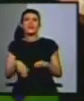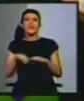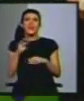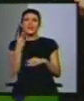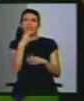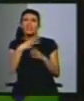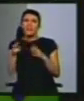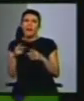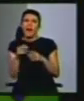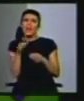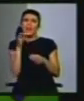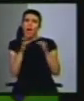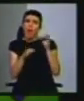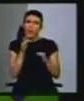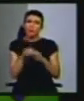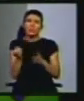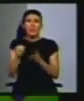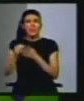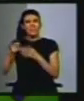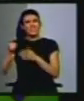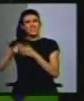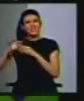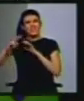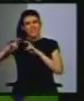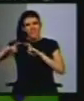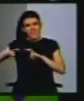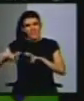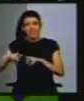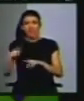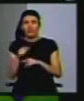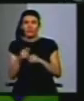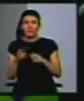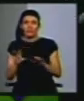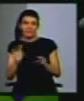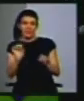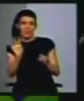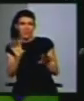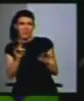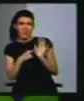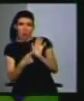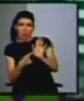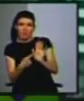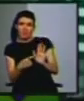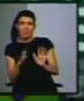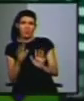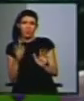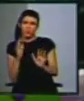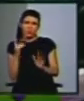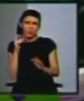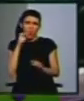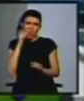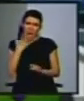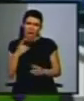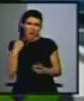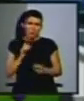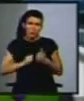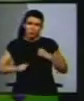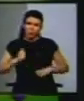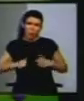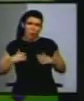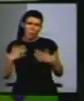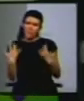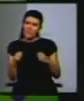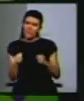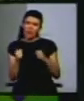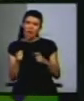oral pusieron al descubierto la dimensión de una estafa y drama humano de proporciones. Uno a uno,